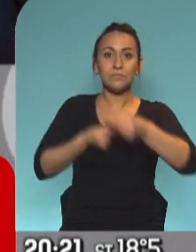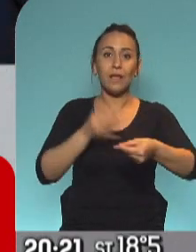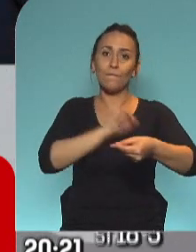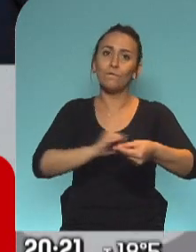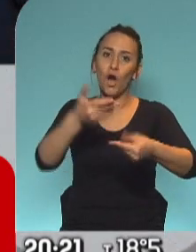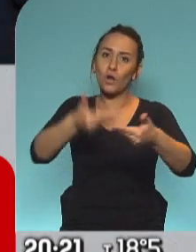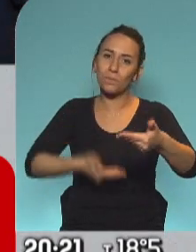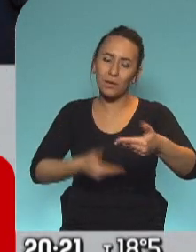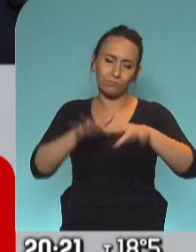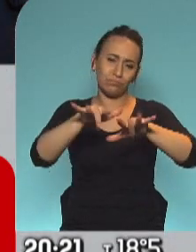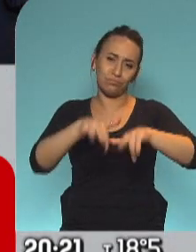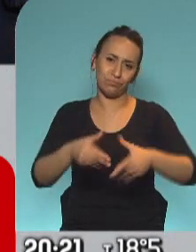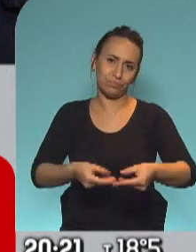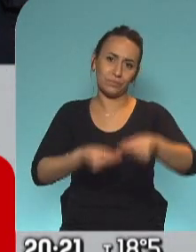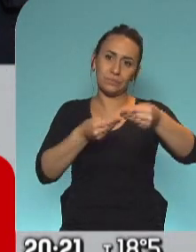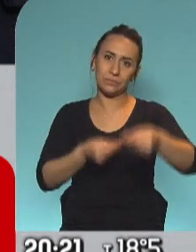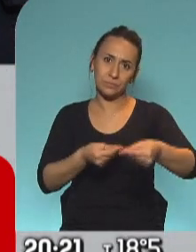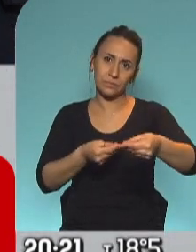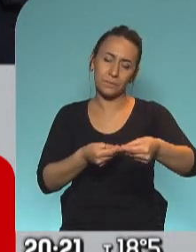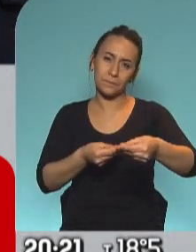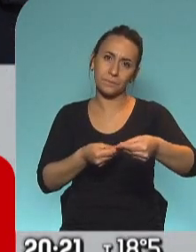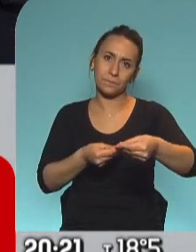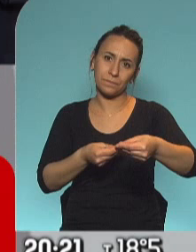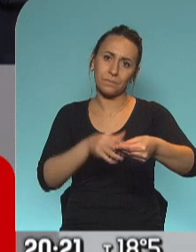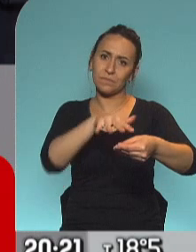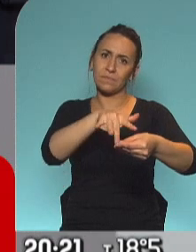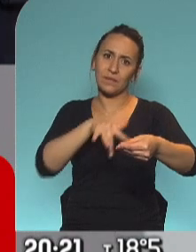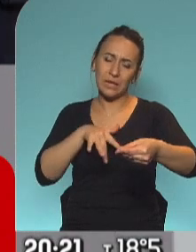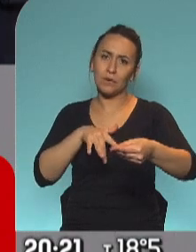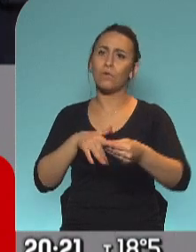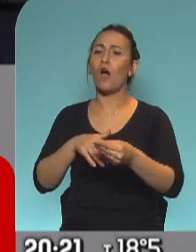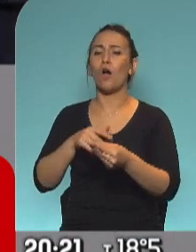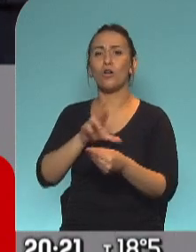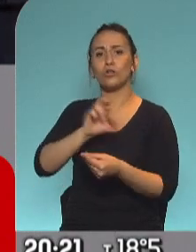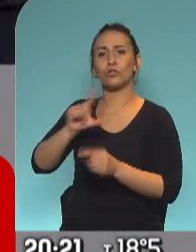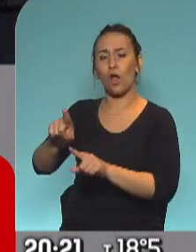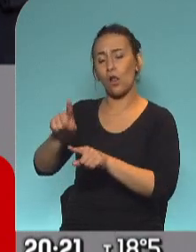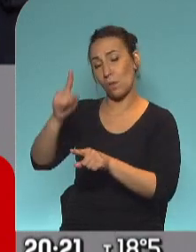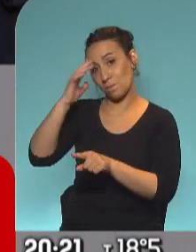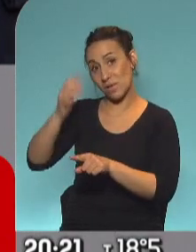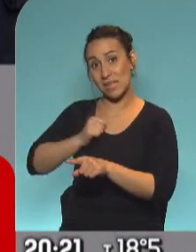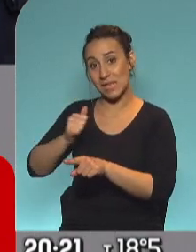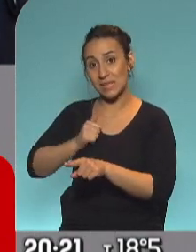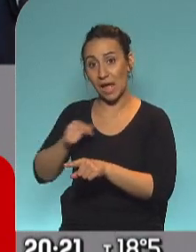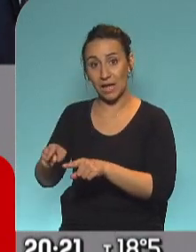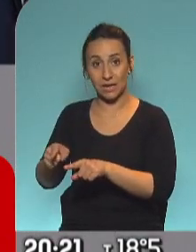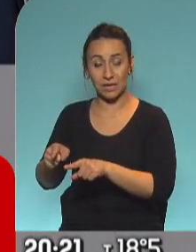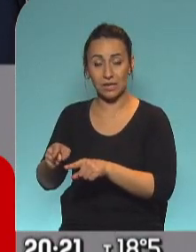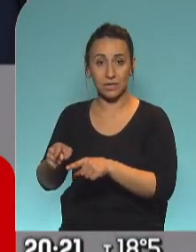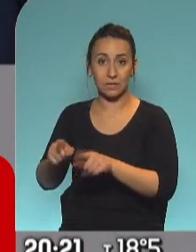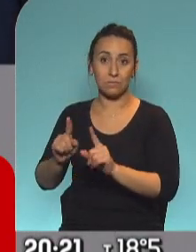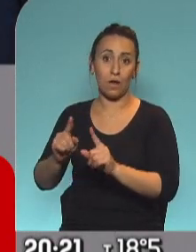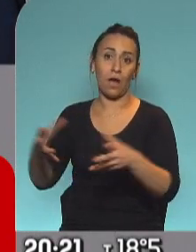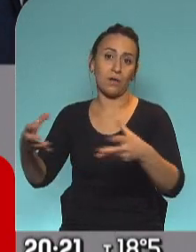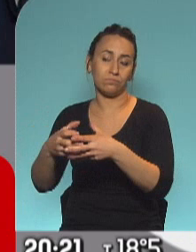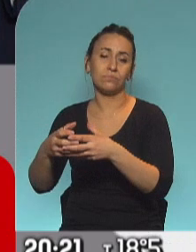instrucción militar sobre las responsabilidades militares que pudiesen caer al personal de conducción